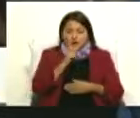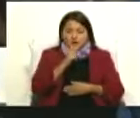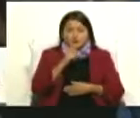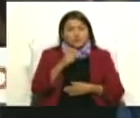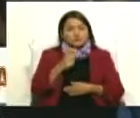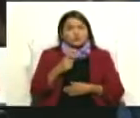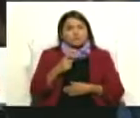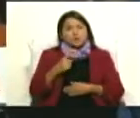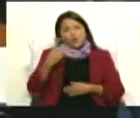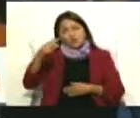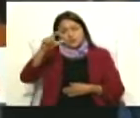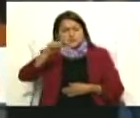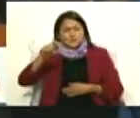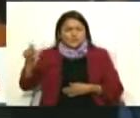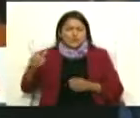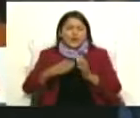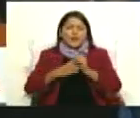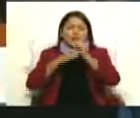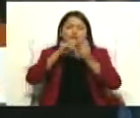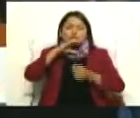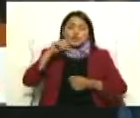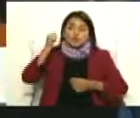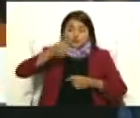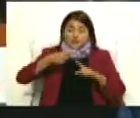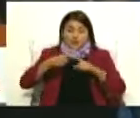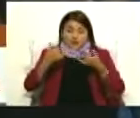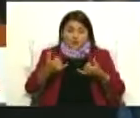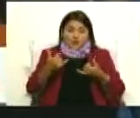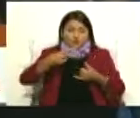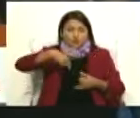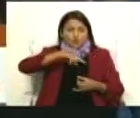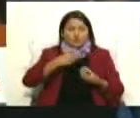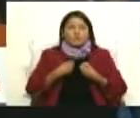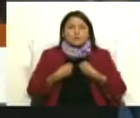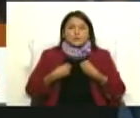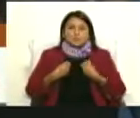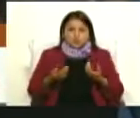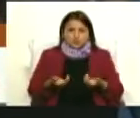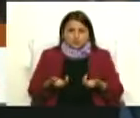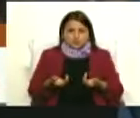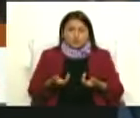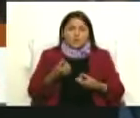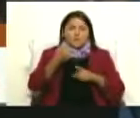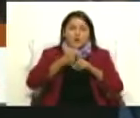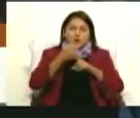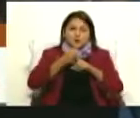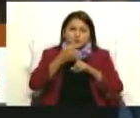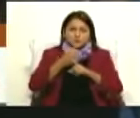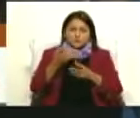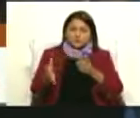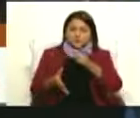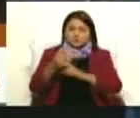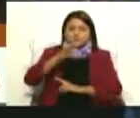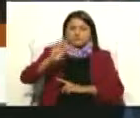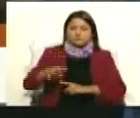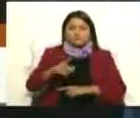que pisaban esta tierra de gracia, ahora la pisamos nosotros. Vamos a dar la última batalla por el